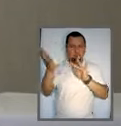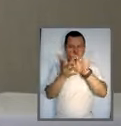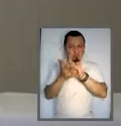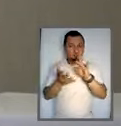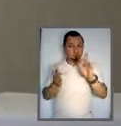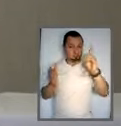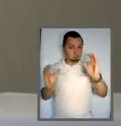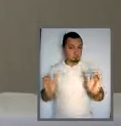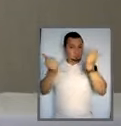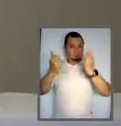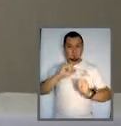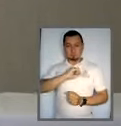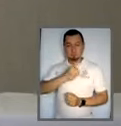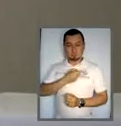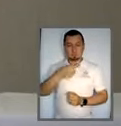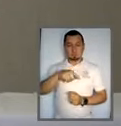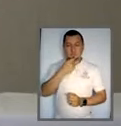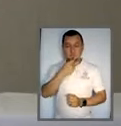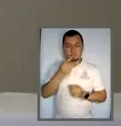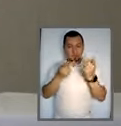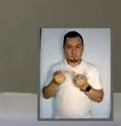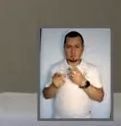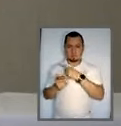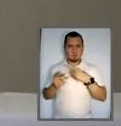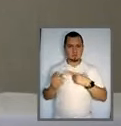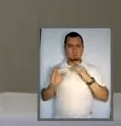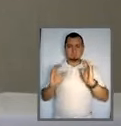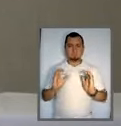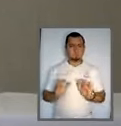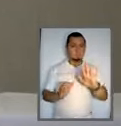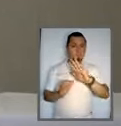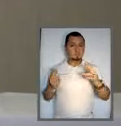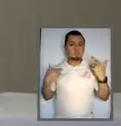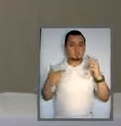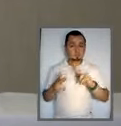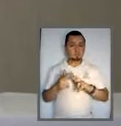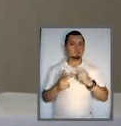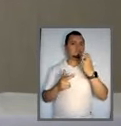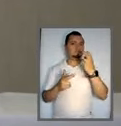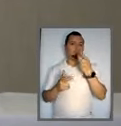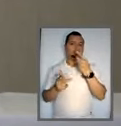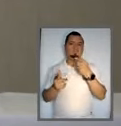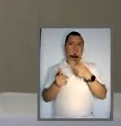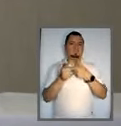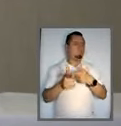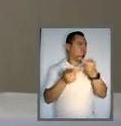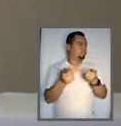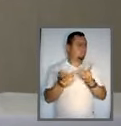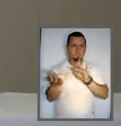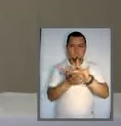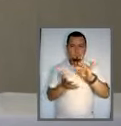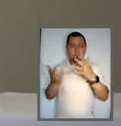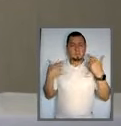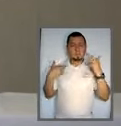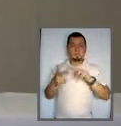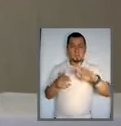preservar la salud de nuestros niños, de nuestros padres de familia y de nuestros maestros, estábamos apoyando que fuéramos los primeros